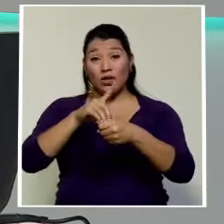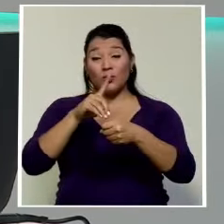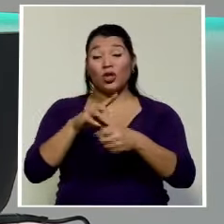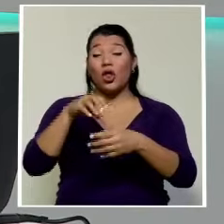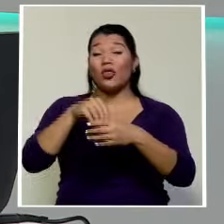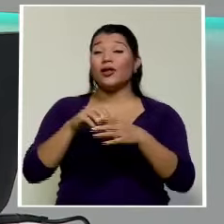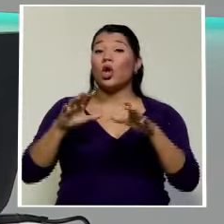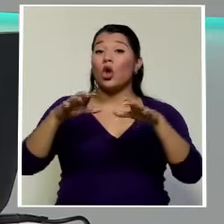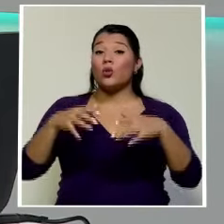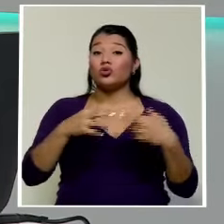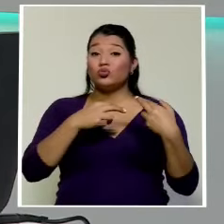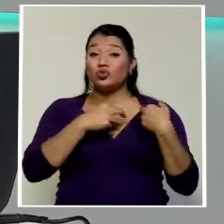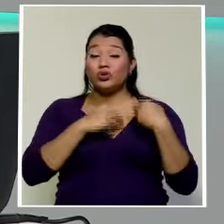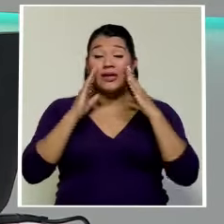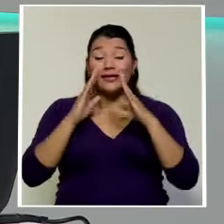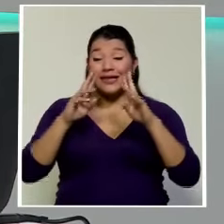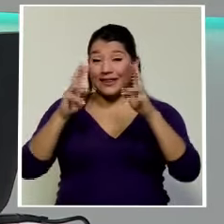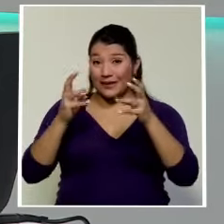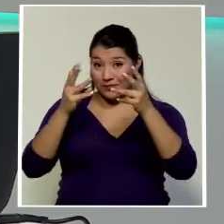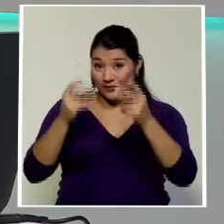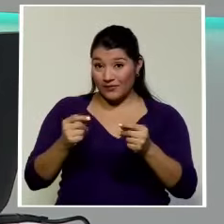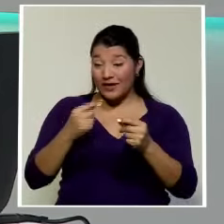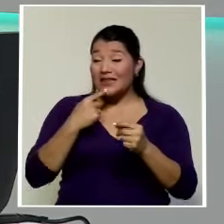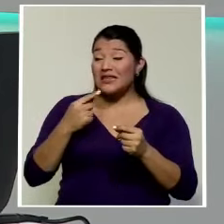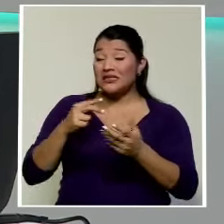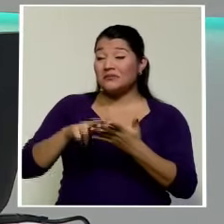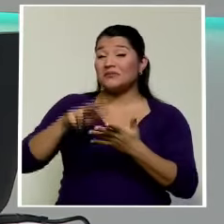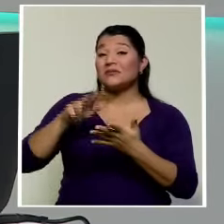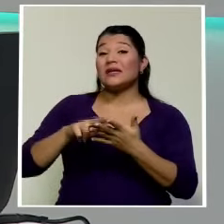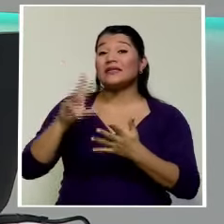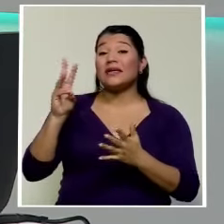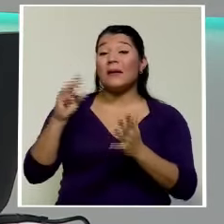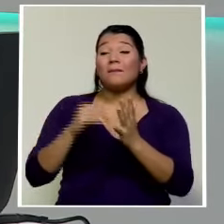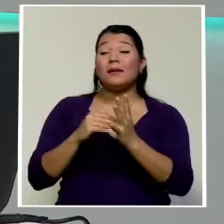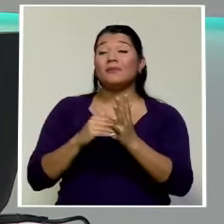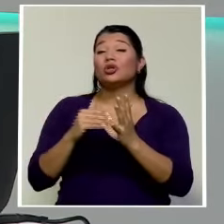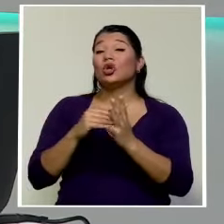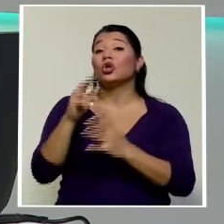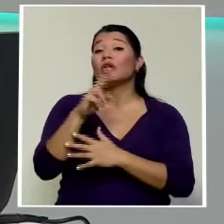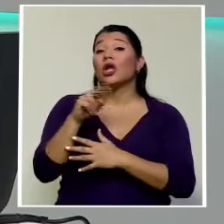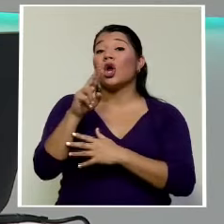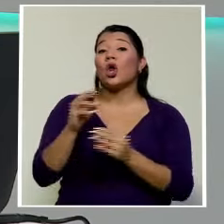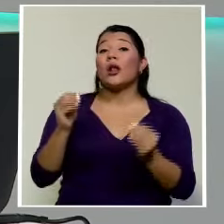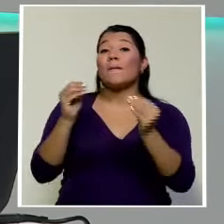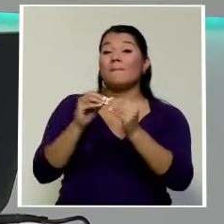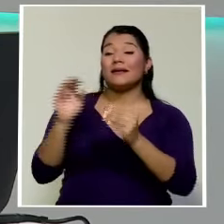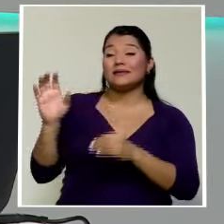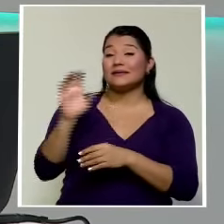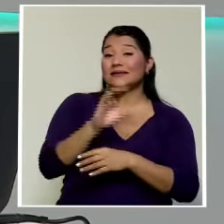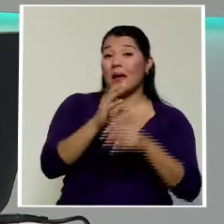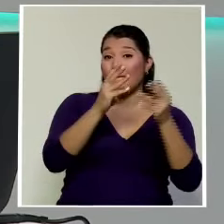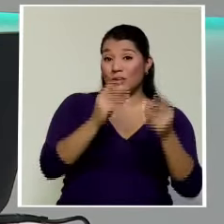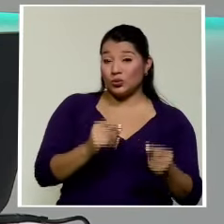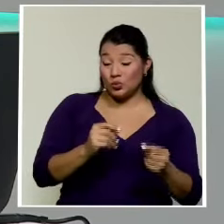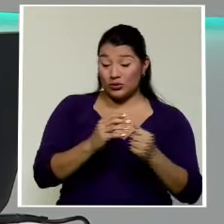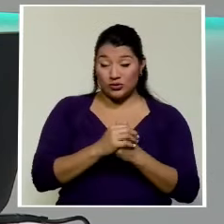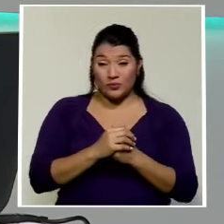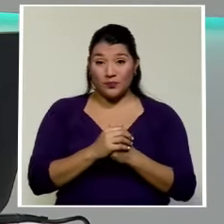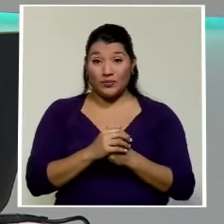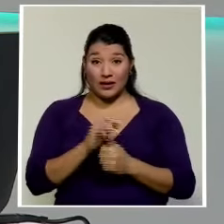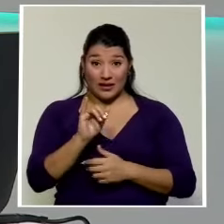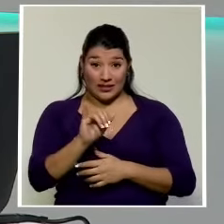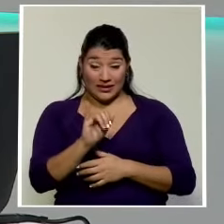avalaron brindar 6.000 millones de colones adicionales a su presupuesto. De